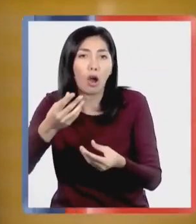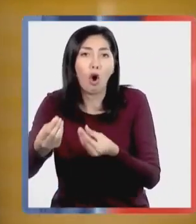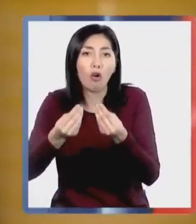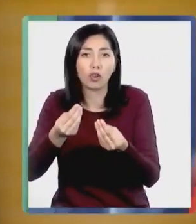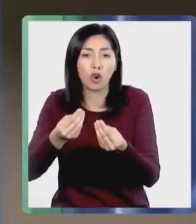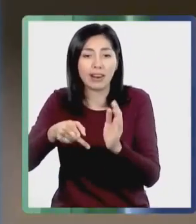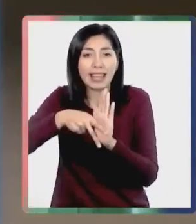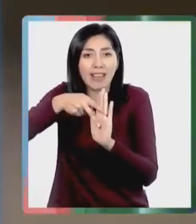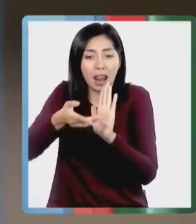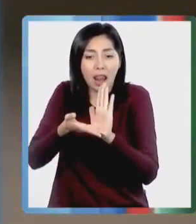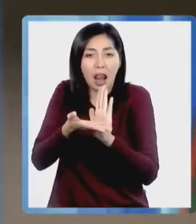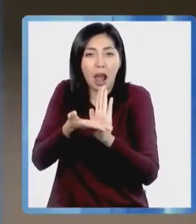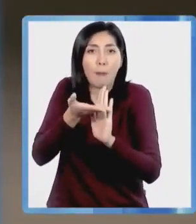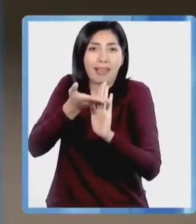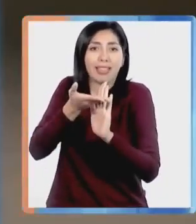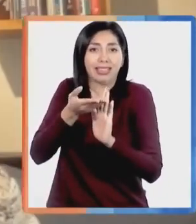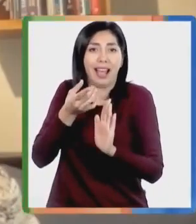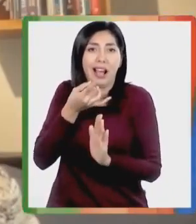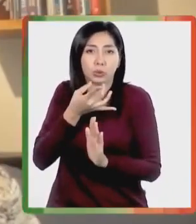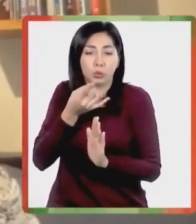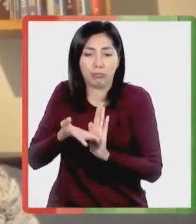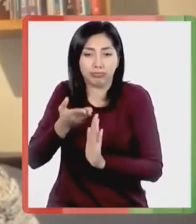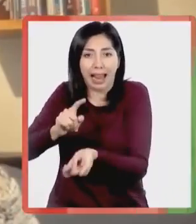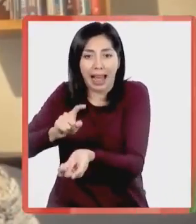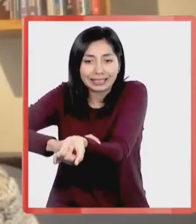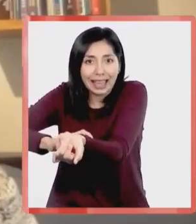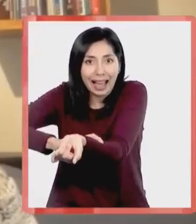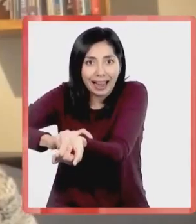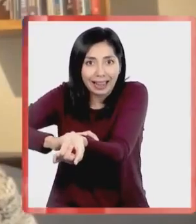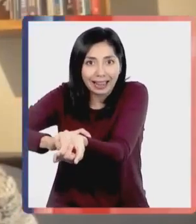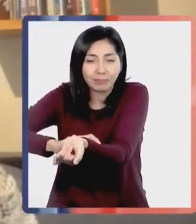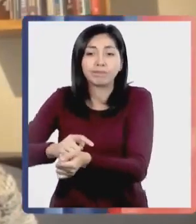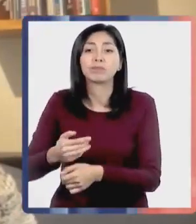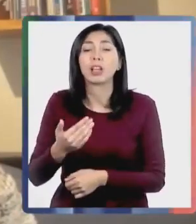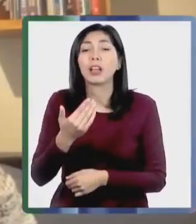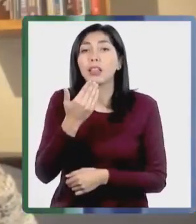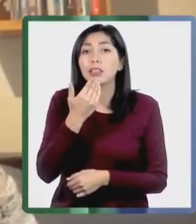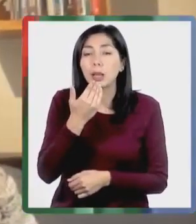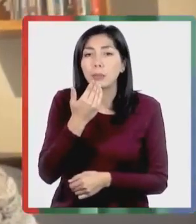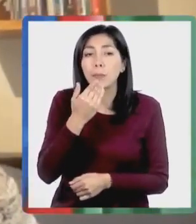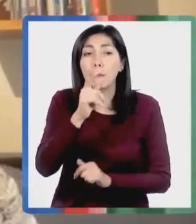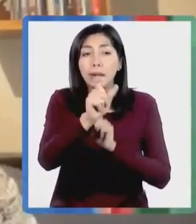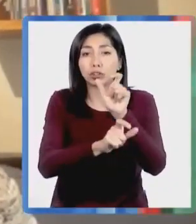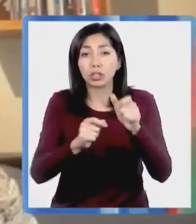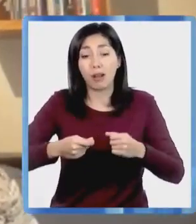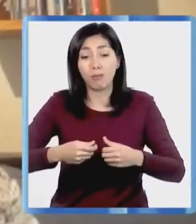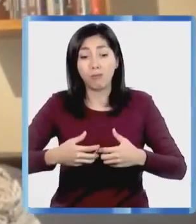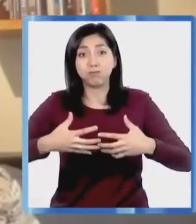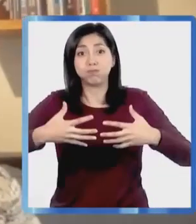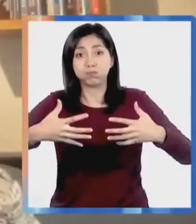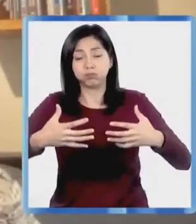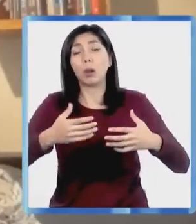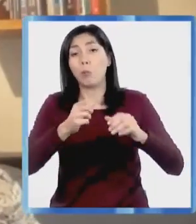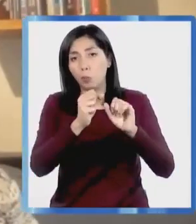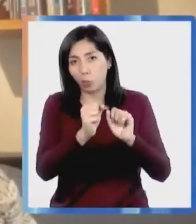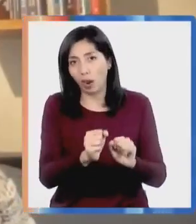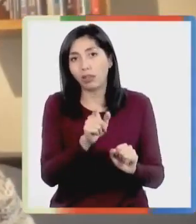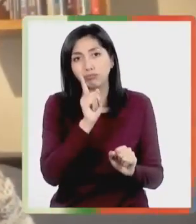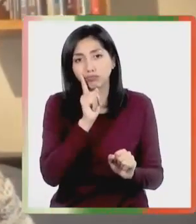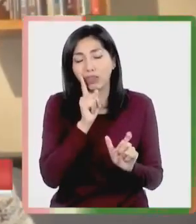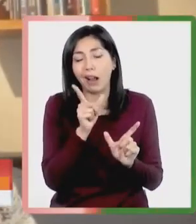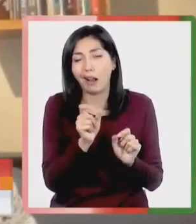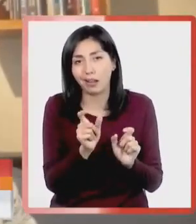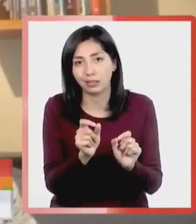de inmediato. Eso está demostrado. Sí se ha visto que el sobrepeso y la obesidad están asociadas a un sinnúmero